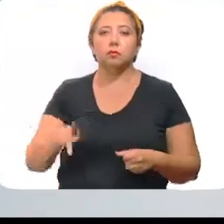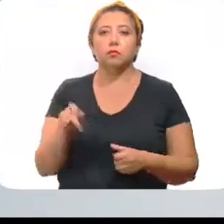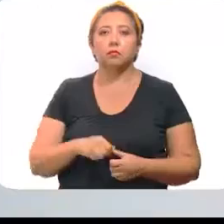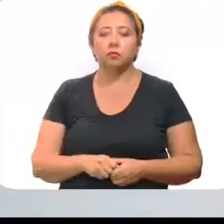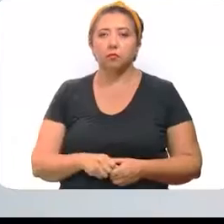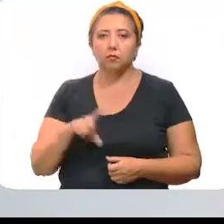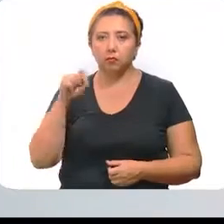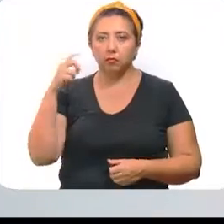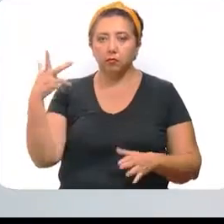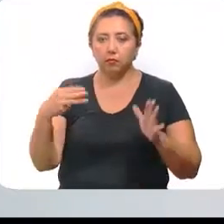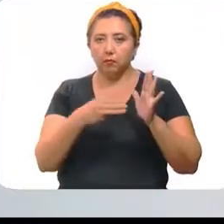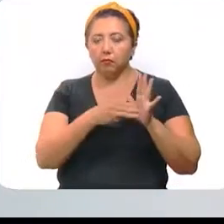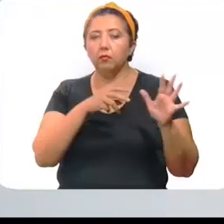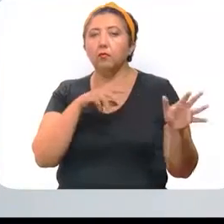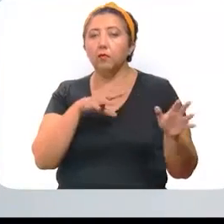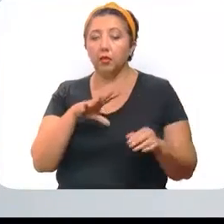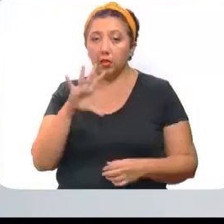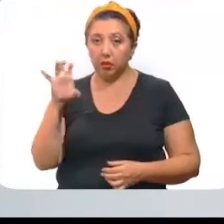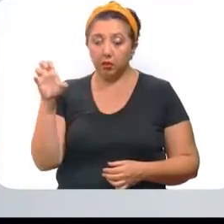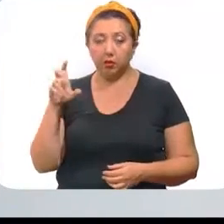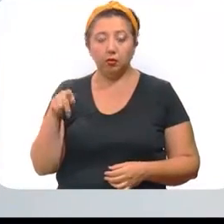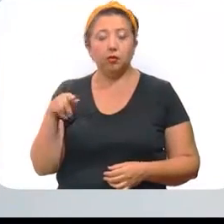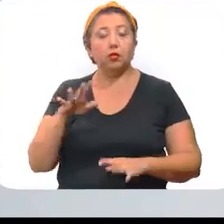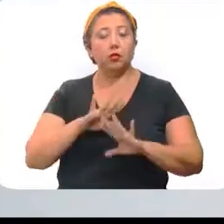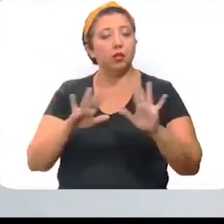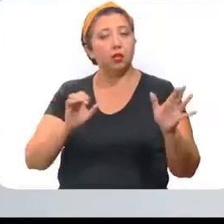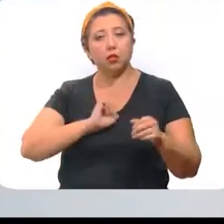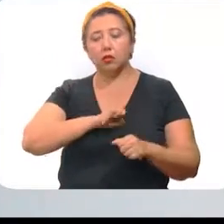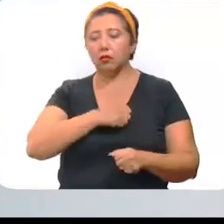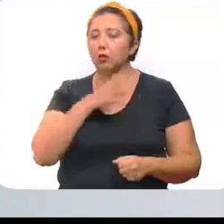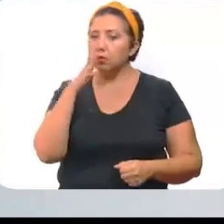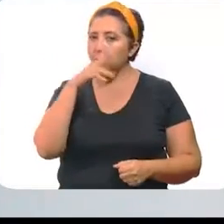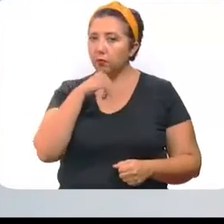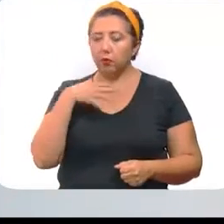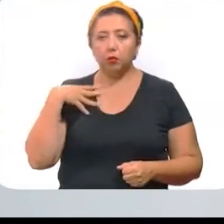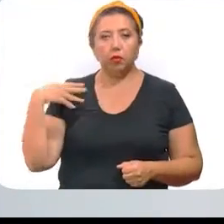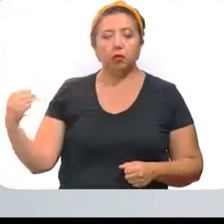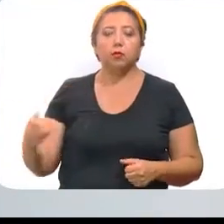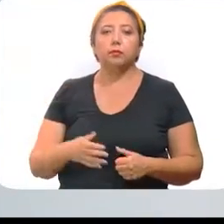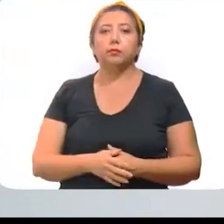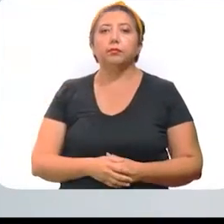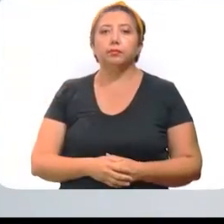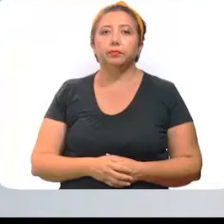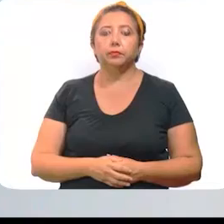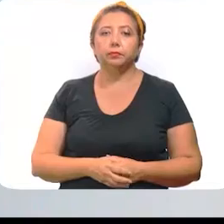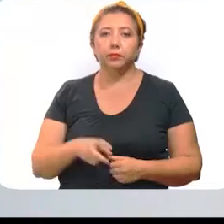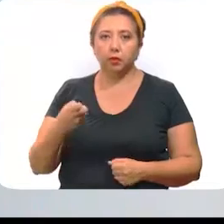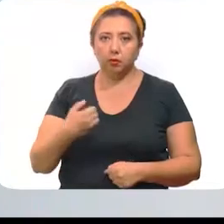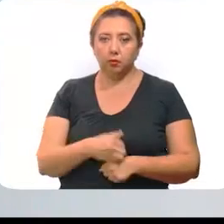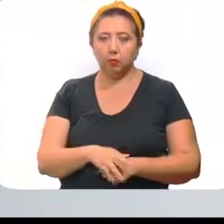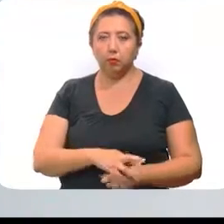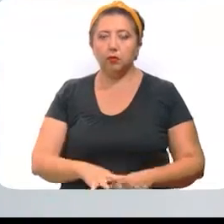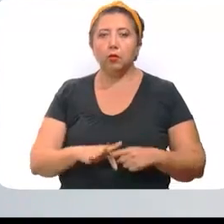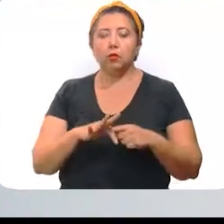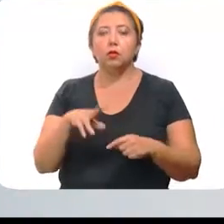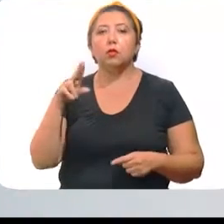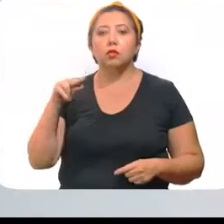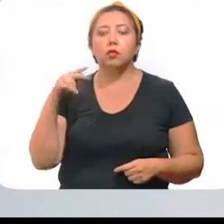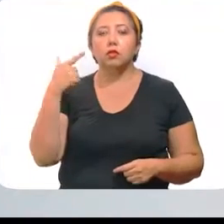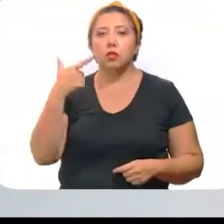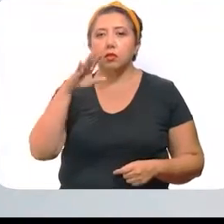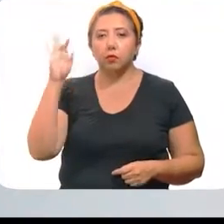públicos. 28.577 pacientes ya se recuperaron, no presentan síntomas ni pueden contagiar. Esta cifra representa